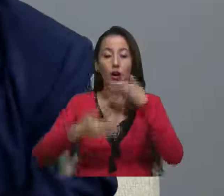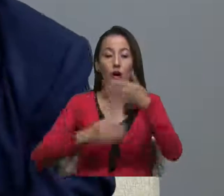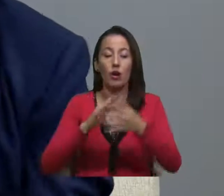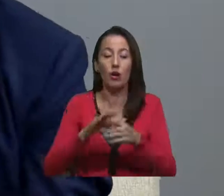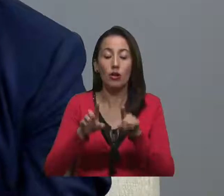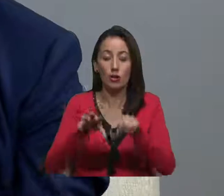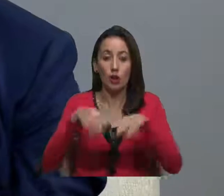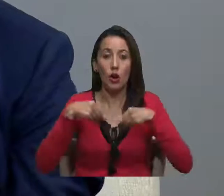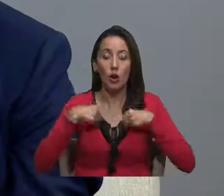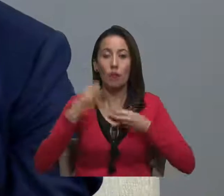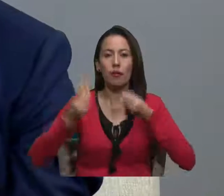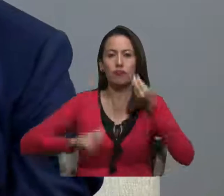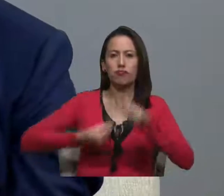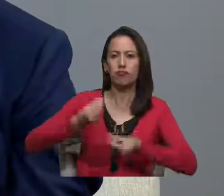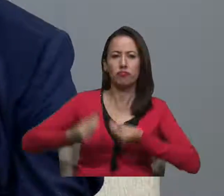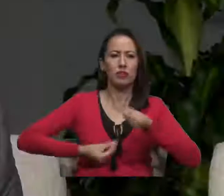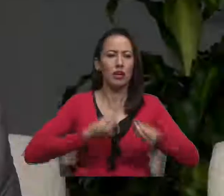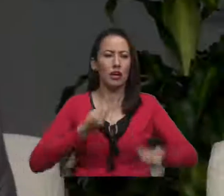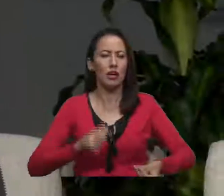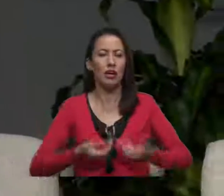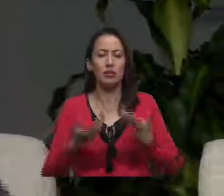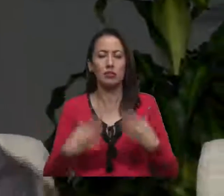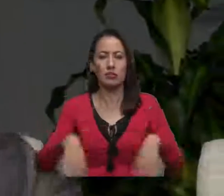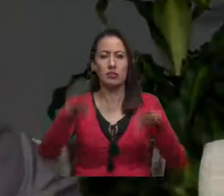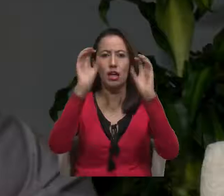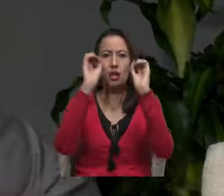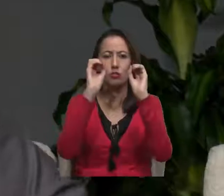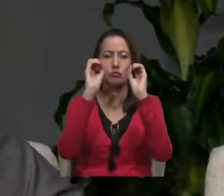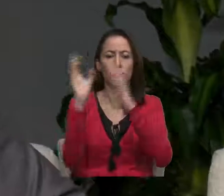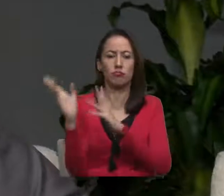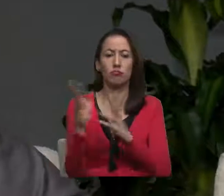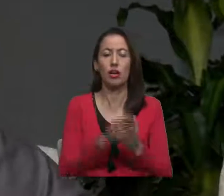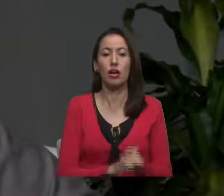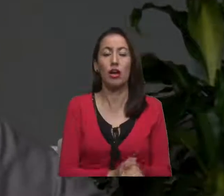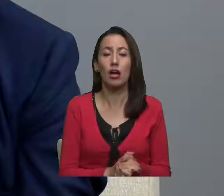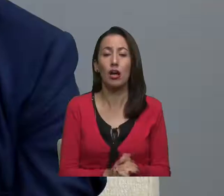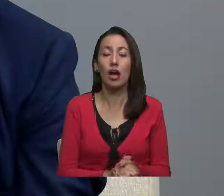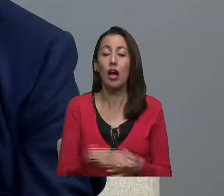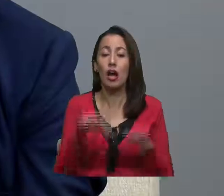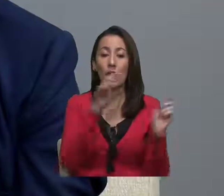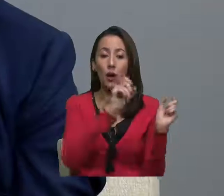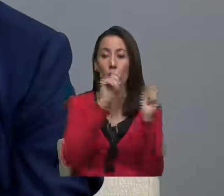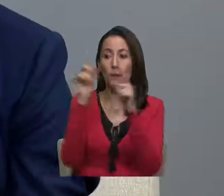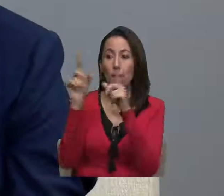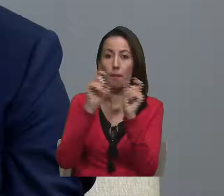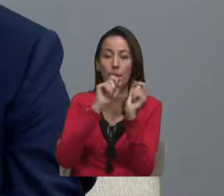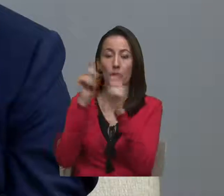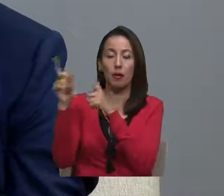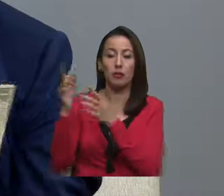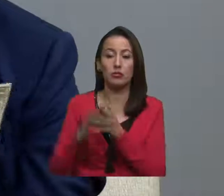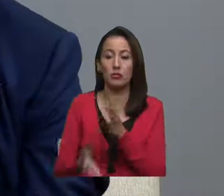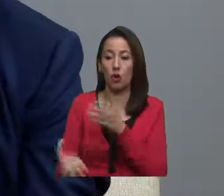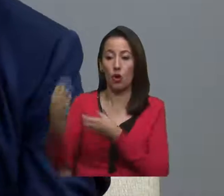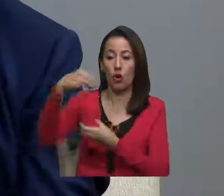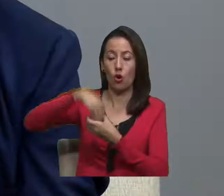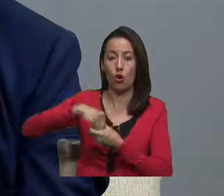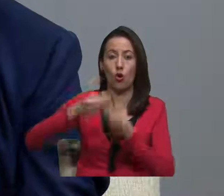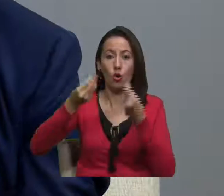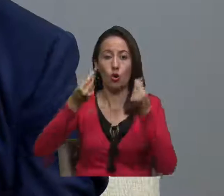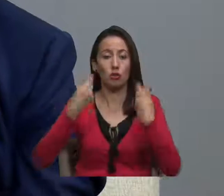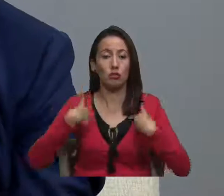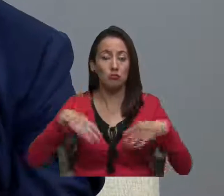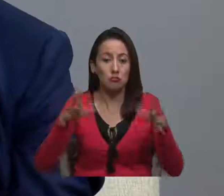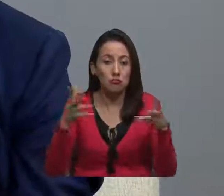turismo pero con la pandemia para hacer turismo cero los migrantes con la pandémico la crisis no han traído así el petróleo